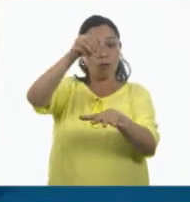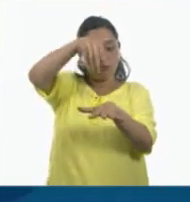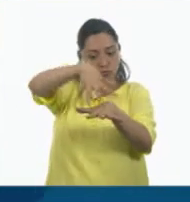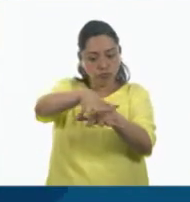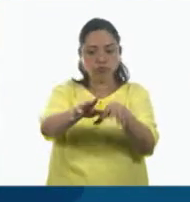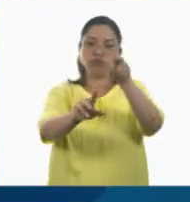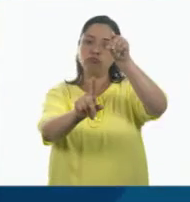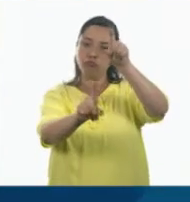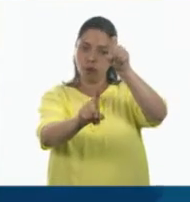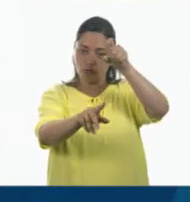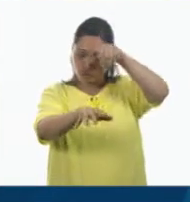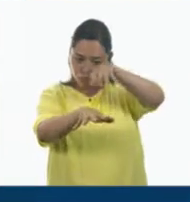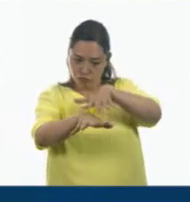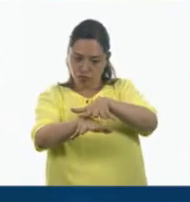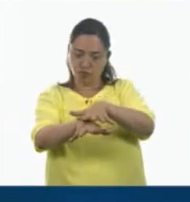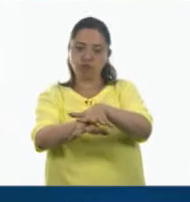agua.